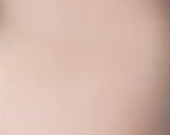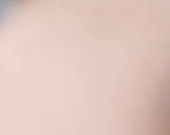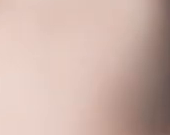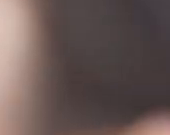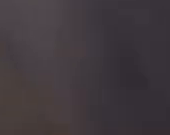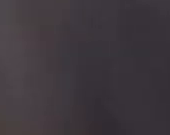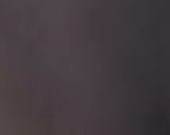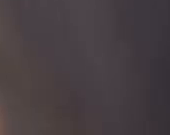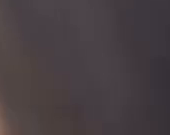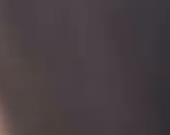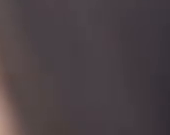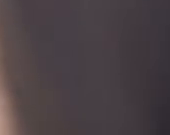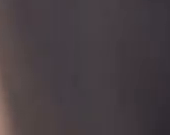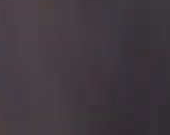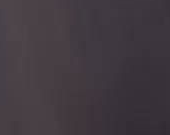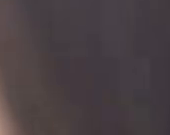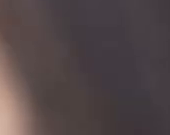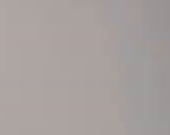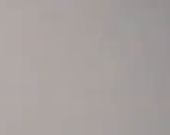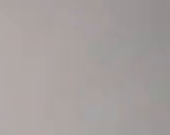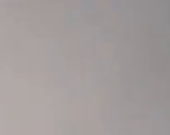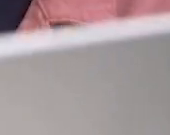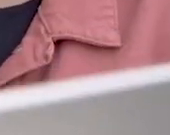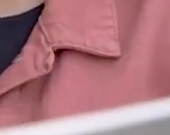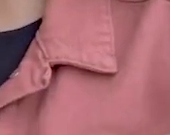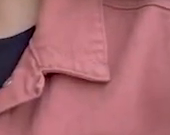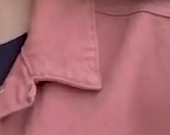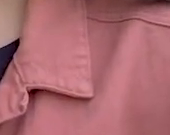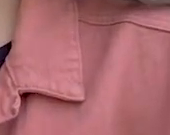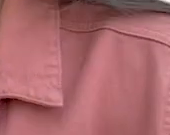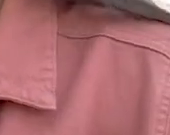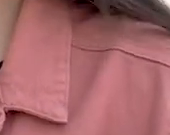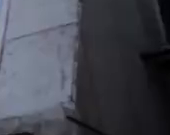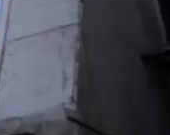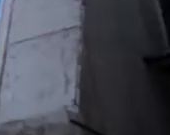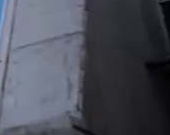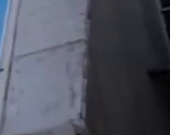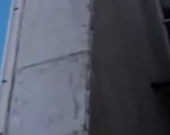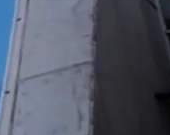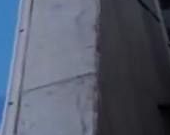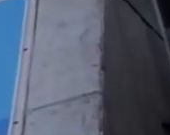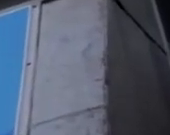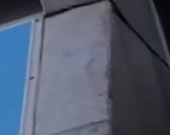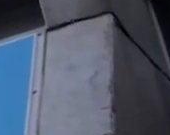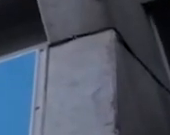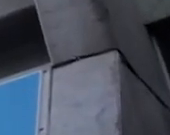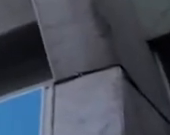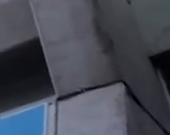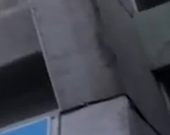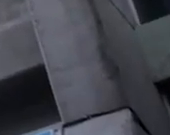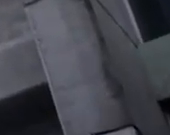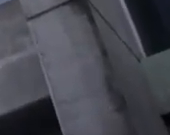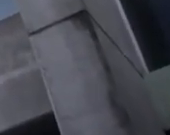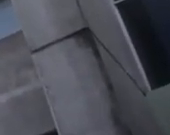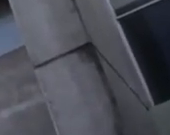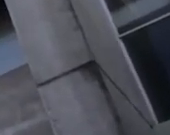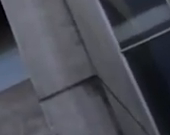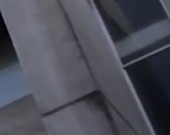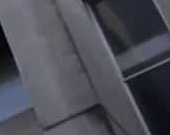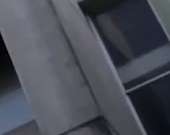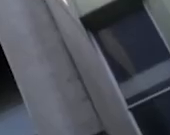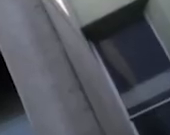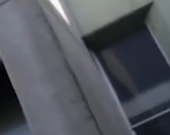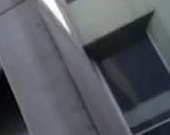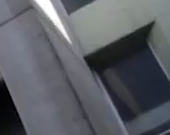desarrollamos tus competencias y capacidades para la empleabilidad y empresariedad. Más información al teléfono 2210